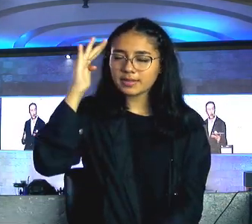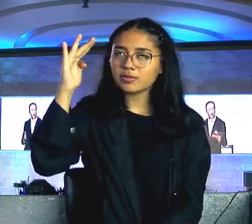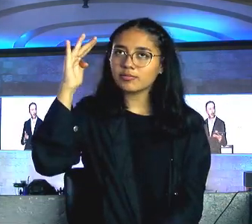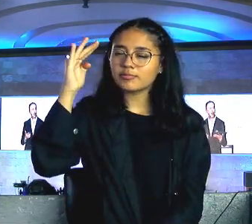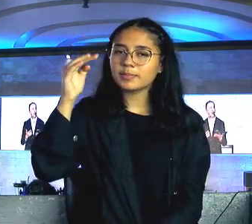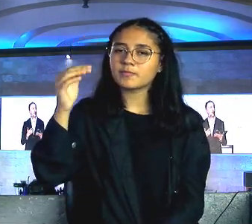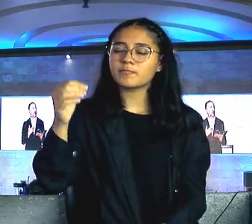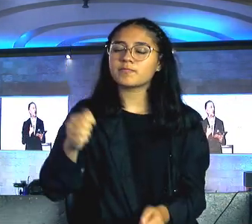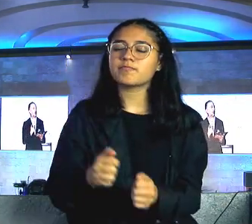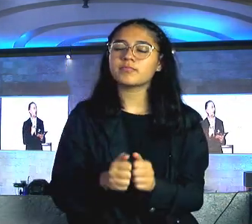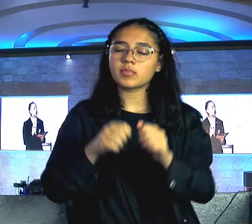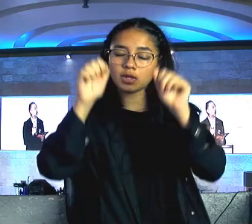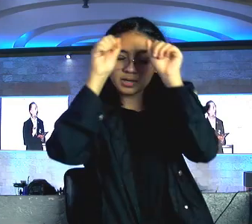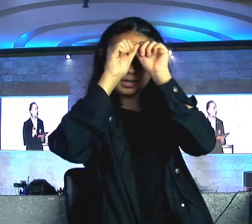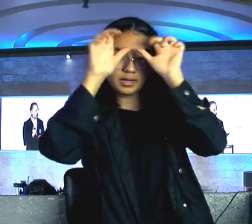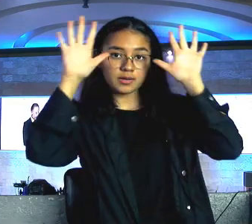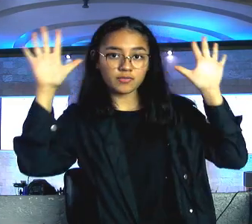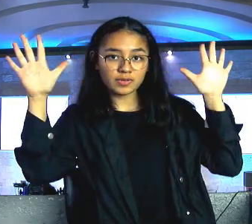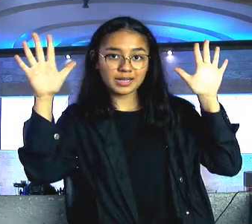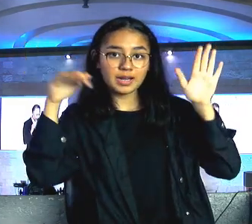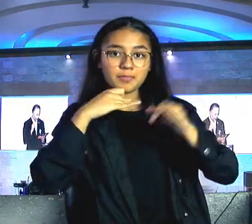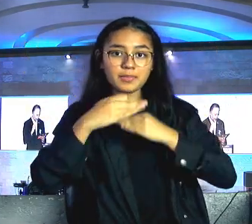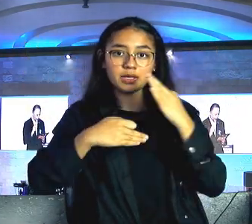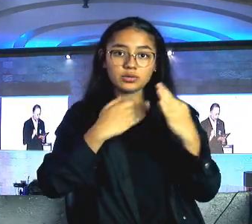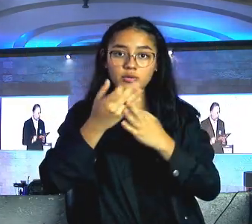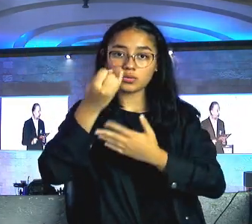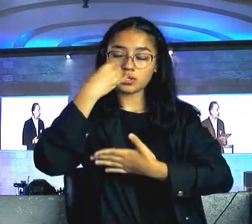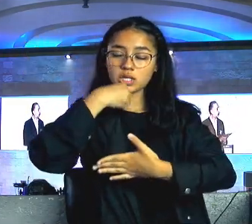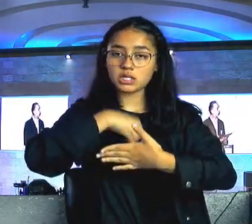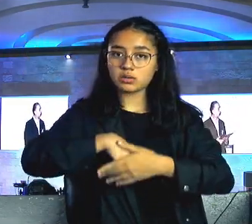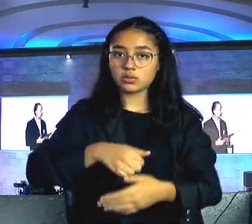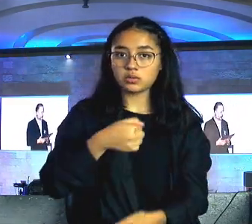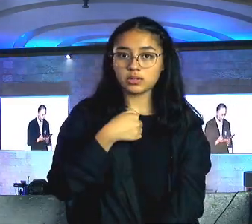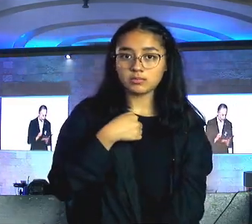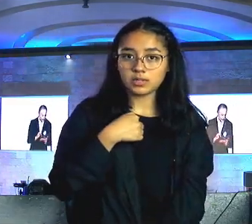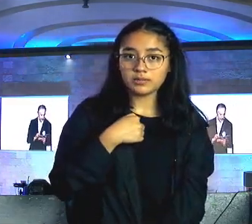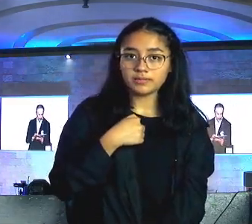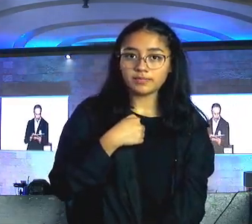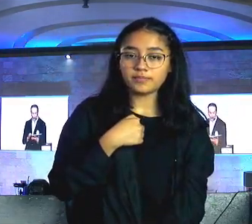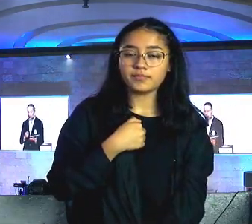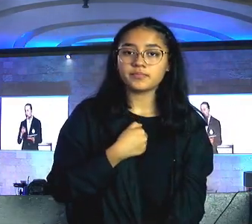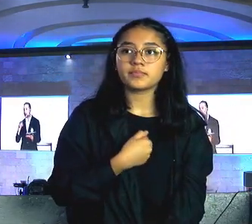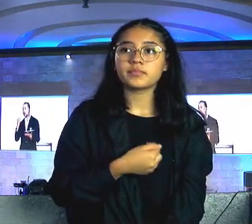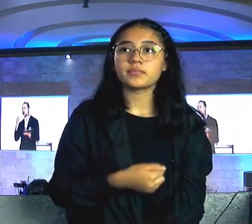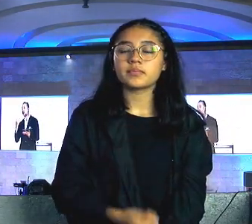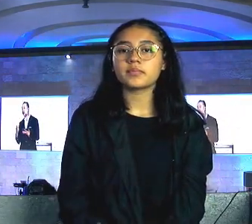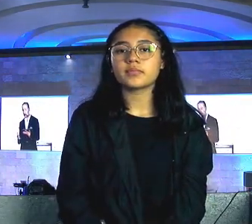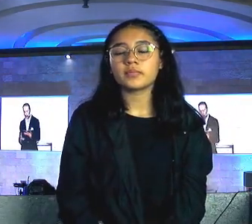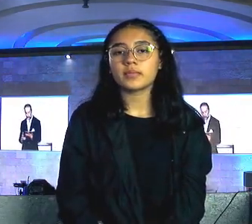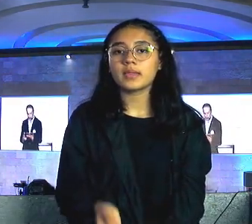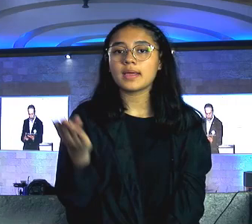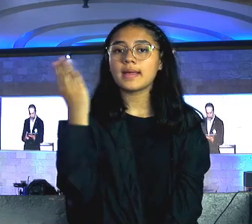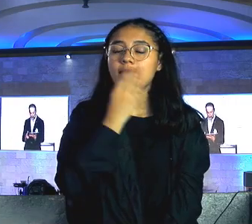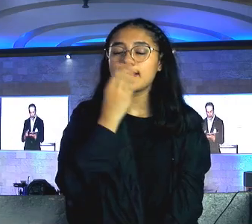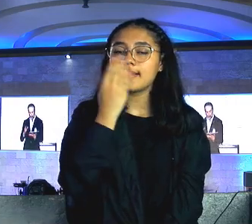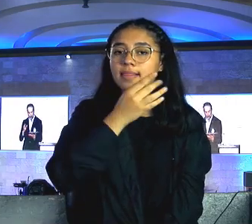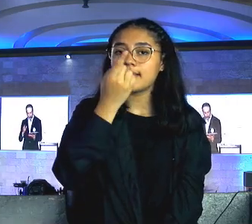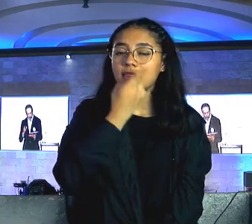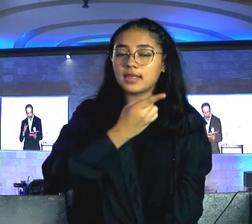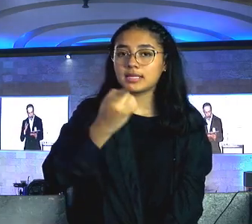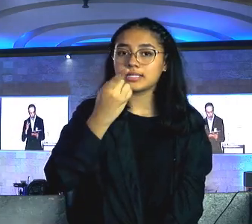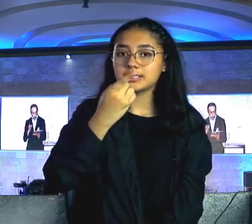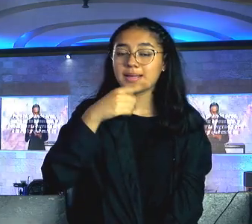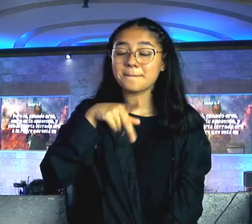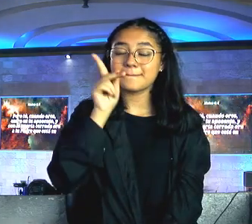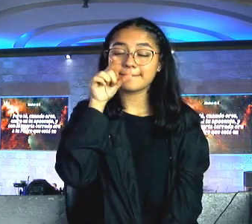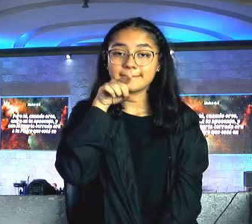muéstrame qué estás viendo en mí. Mateo capítulo 6, fíjate lo que dice el Señor Jesús: pero